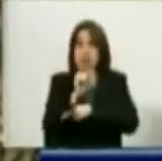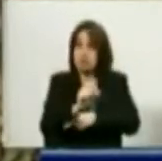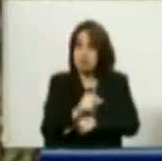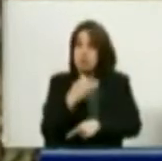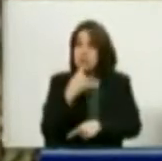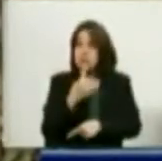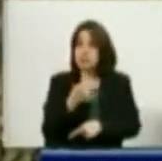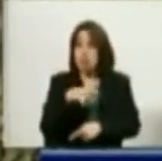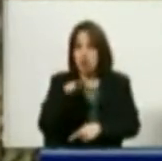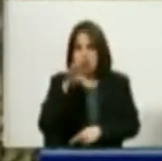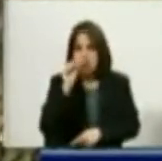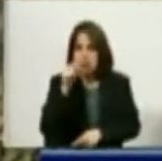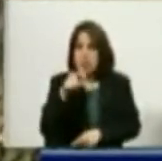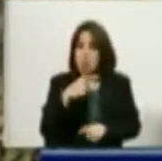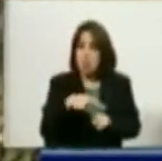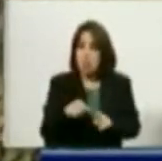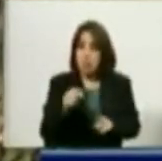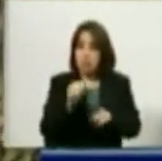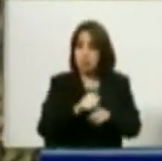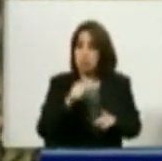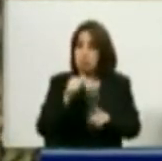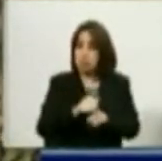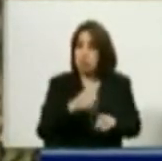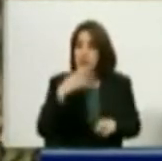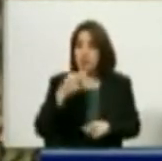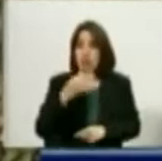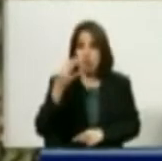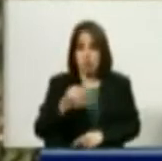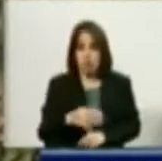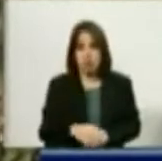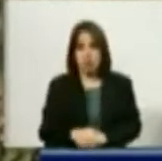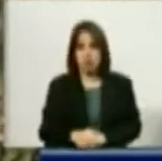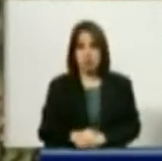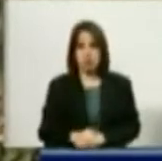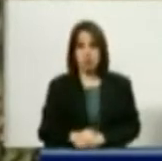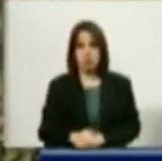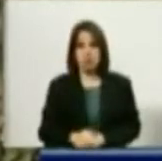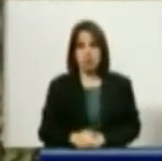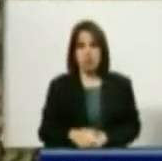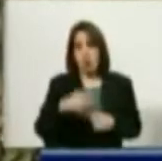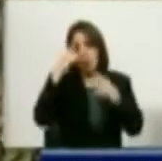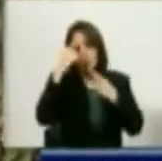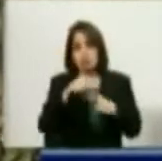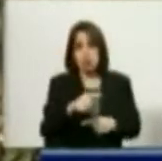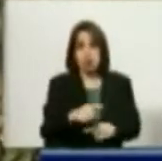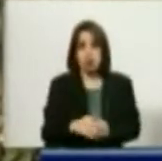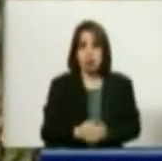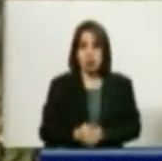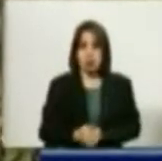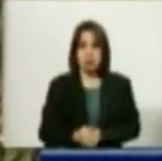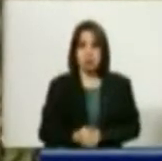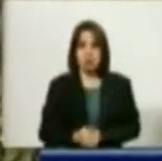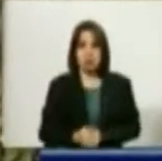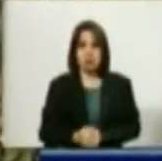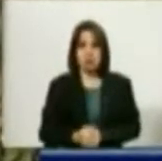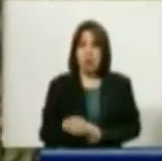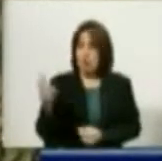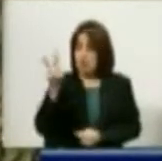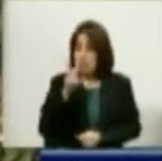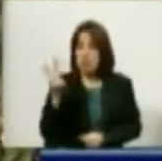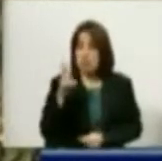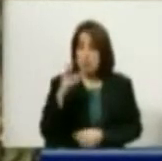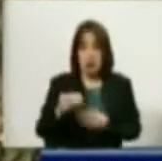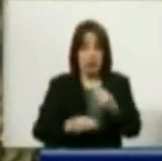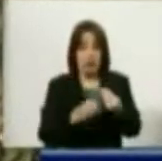entiendo pero si vamos a dar esta batalla vamos a darla de verdad al final se quedó solo otra vez Venezuela nos ha tocado a Venezuela nos ha tocado